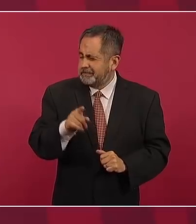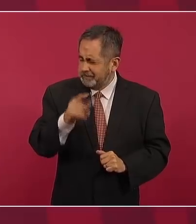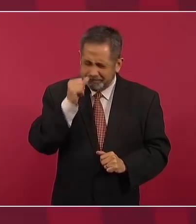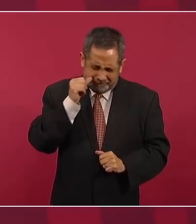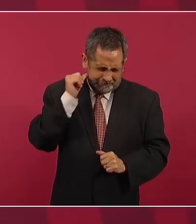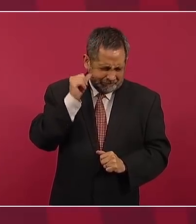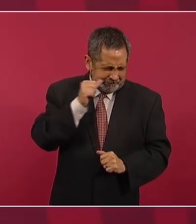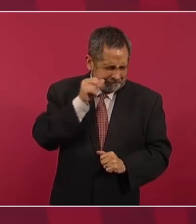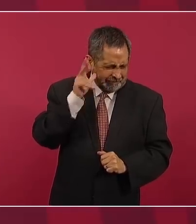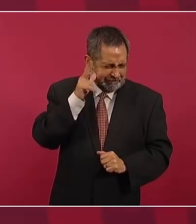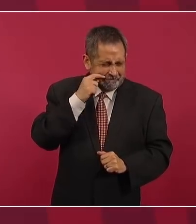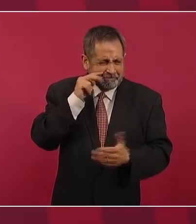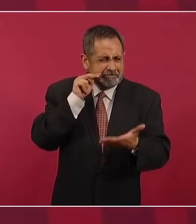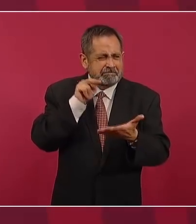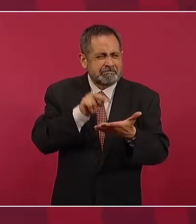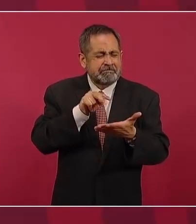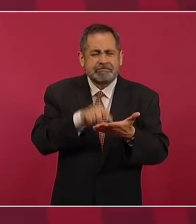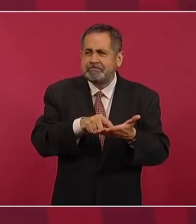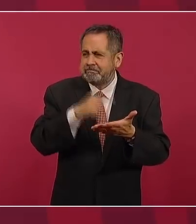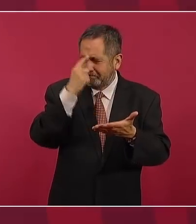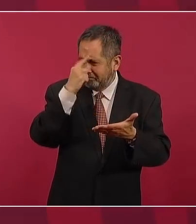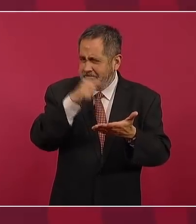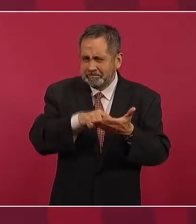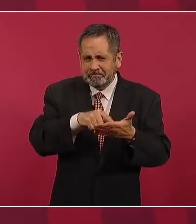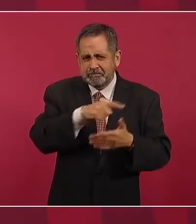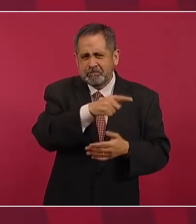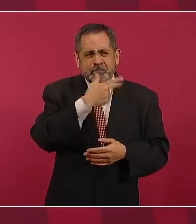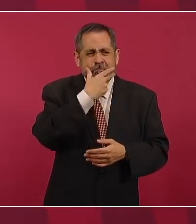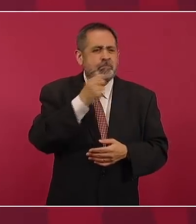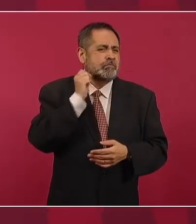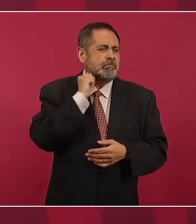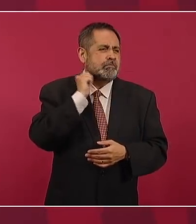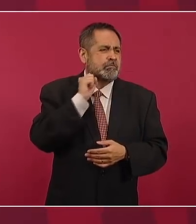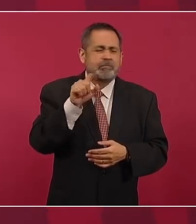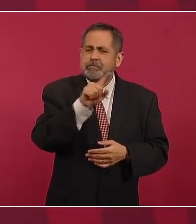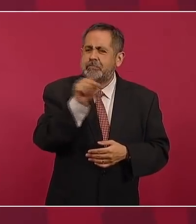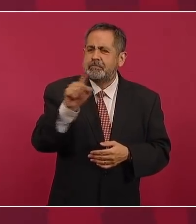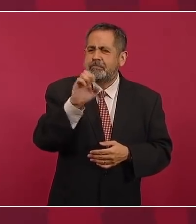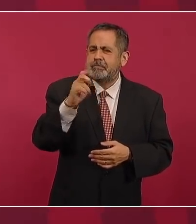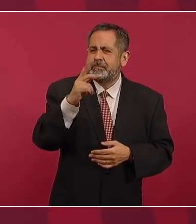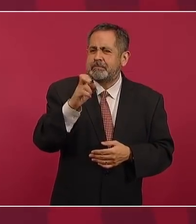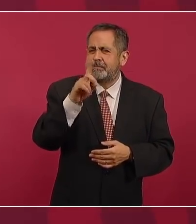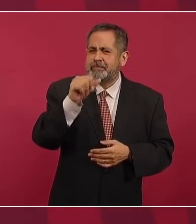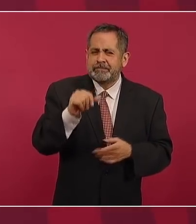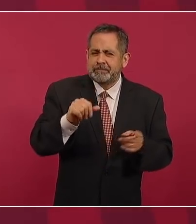Ayer o antier vi a un senador, Cepeda.